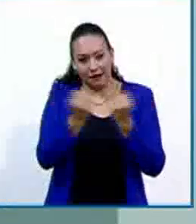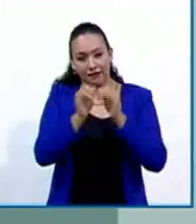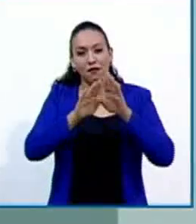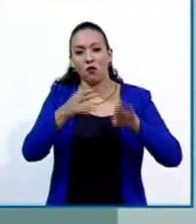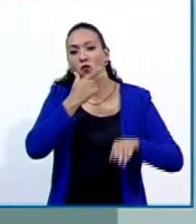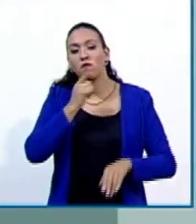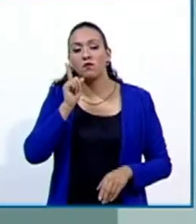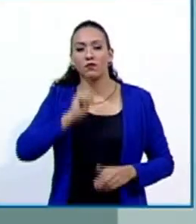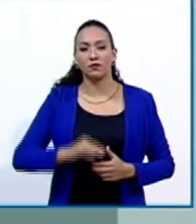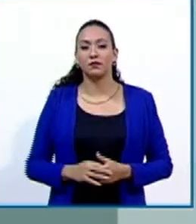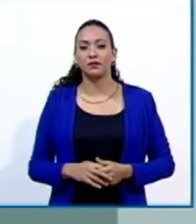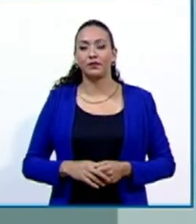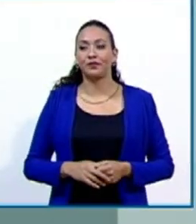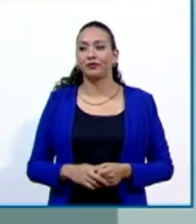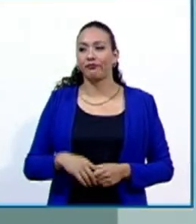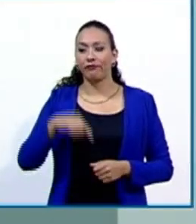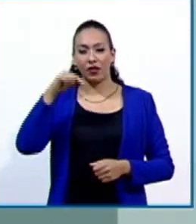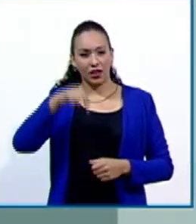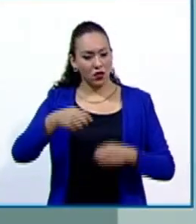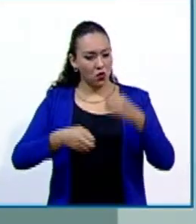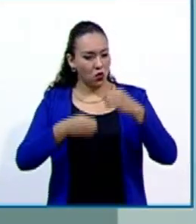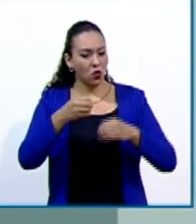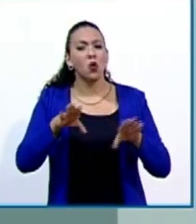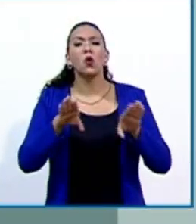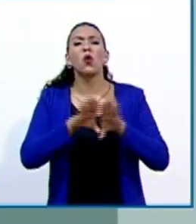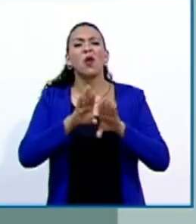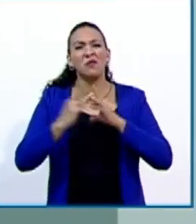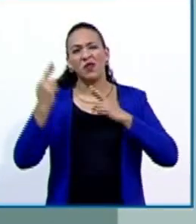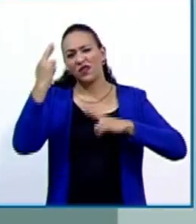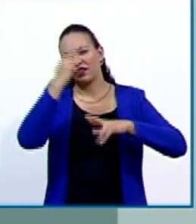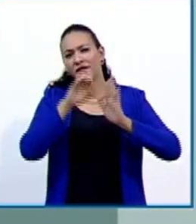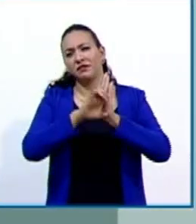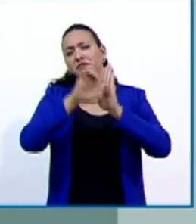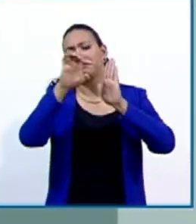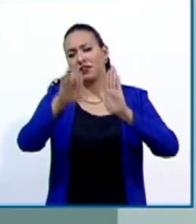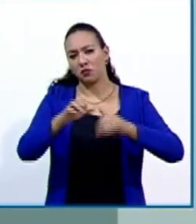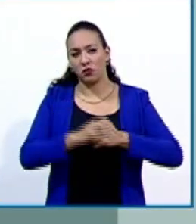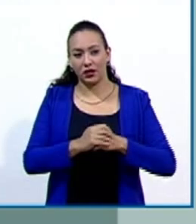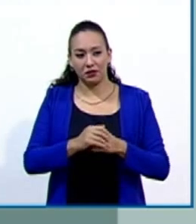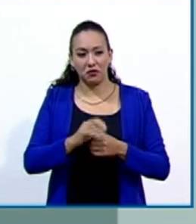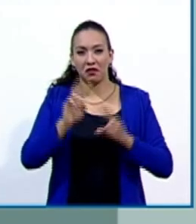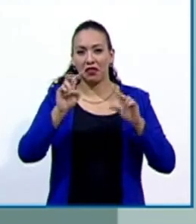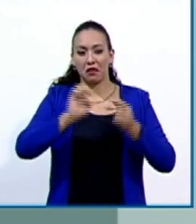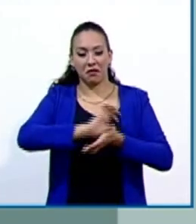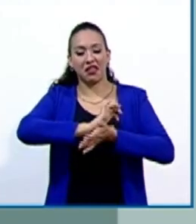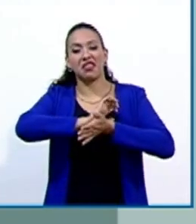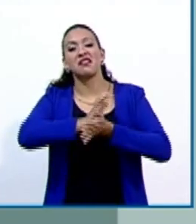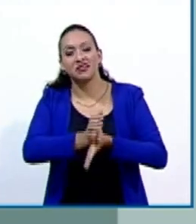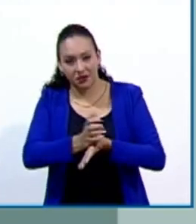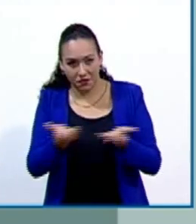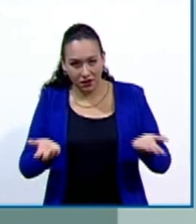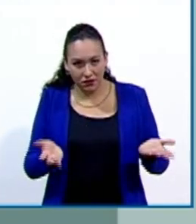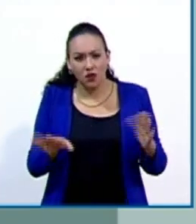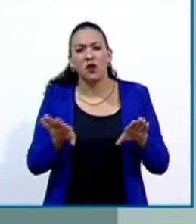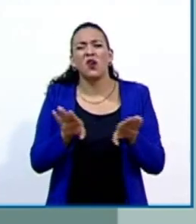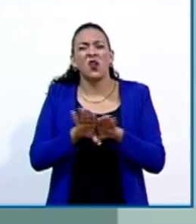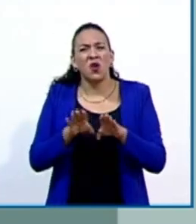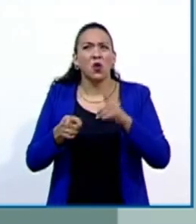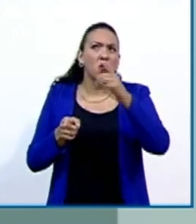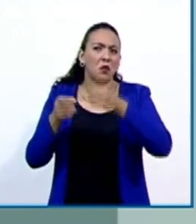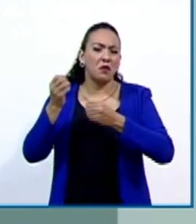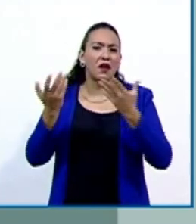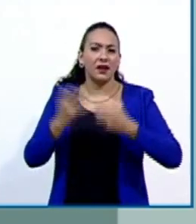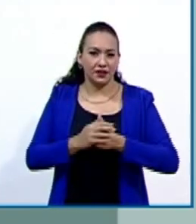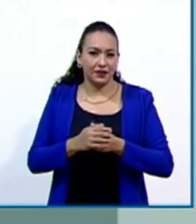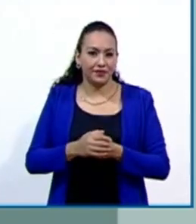¿Cómo analiza la Corte situaciones de discriminación estructural, podríamos decir, que cruzan dinámicas de